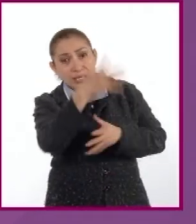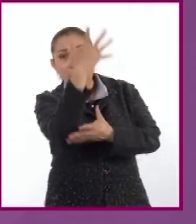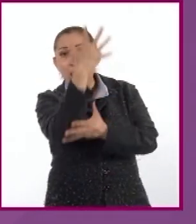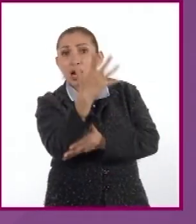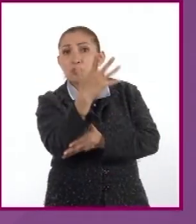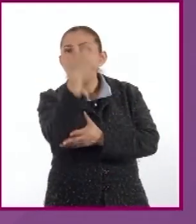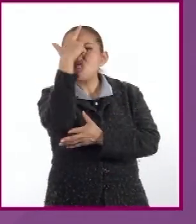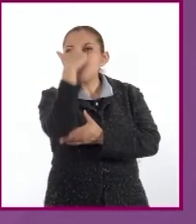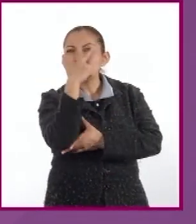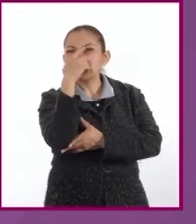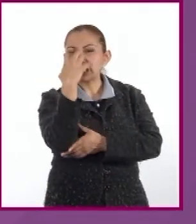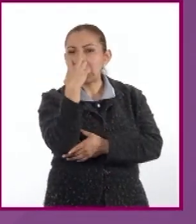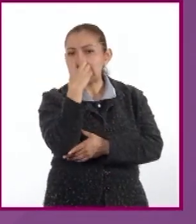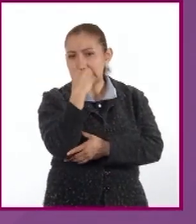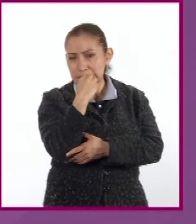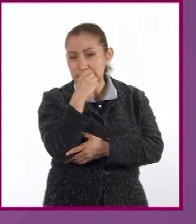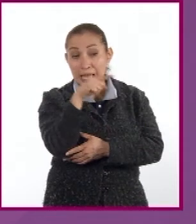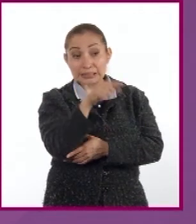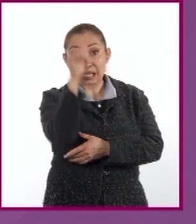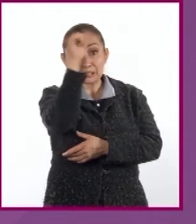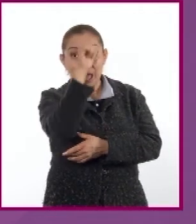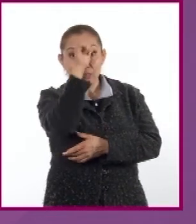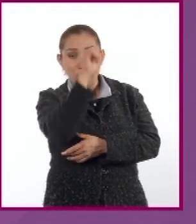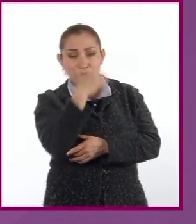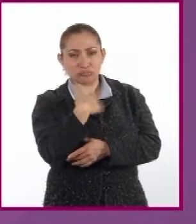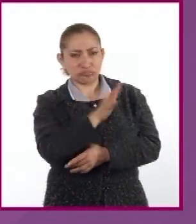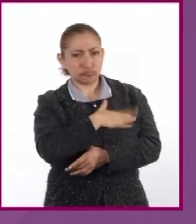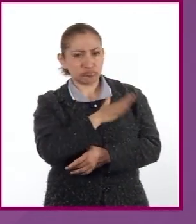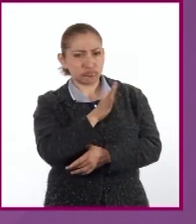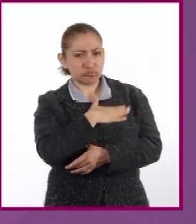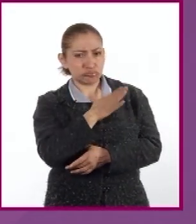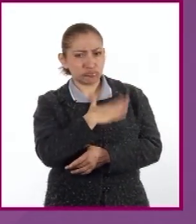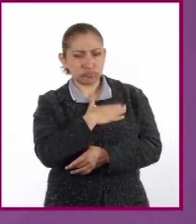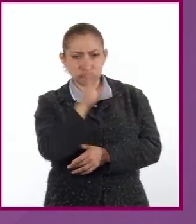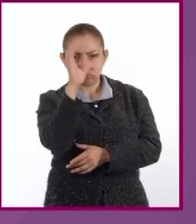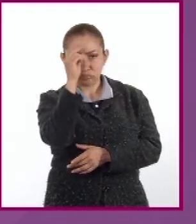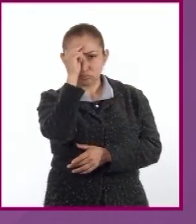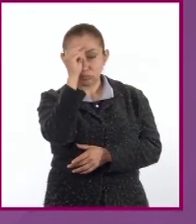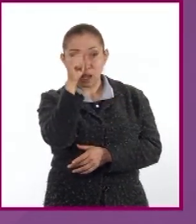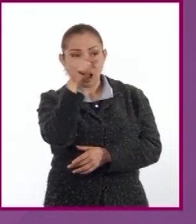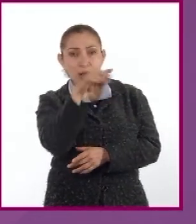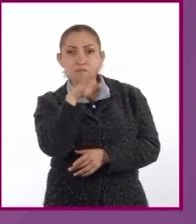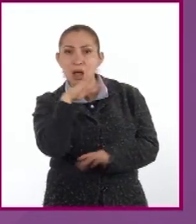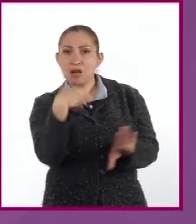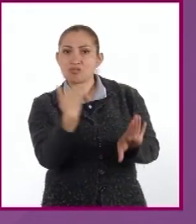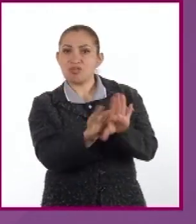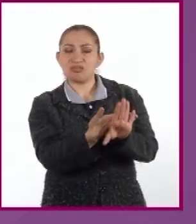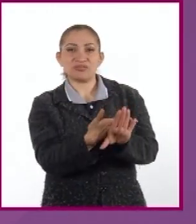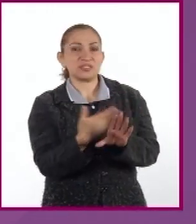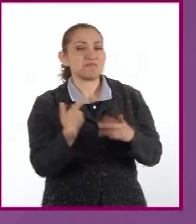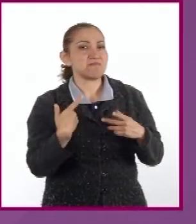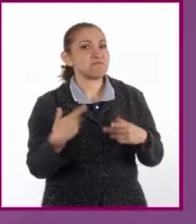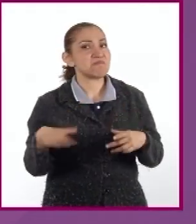noche triste. Y este sacerdote, culto y bondadoso, fue víctima de una mala jugada del